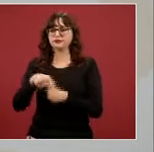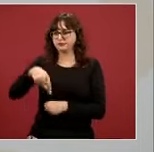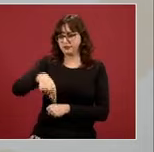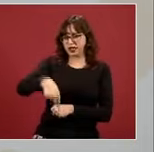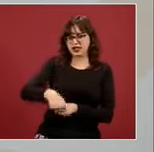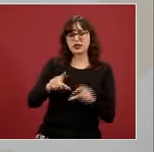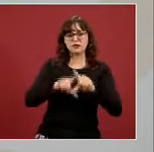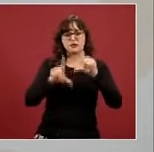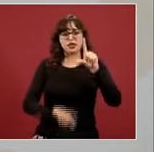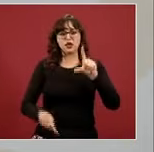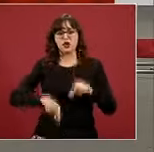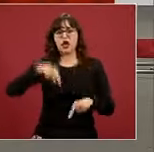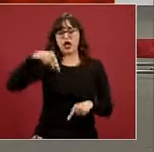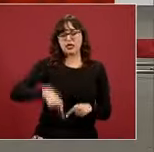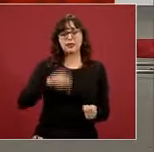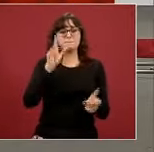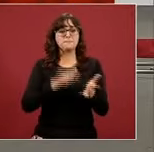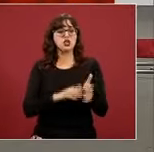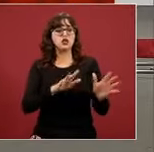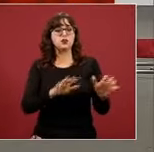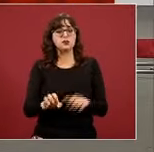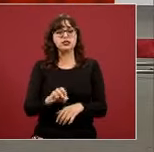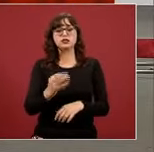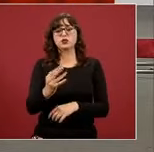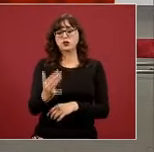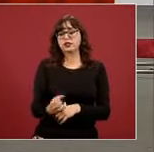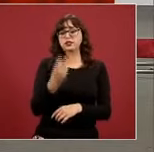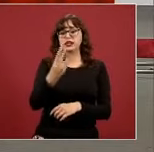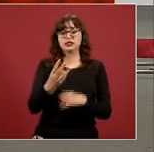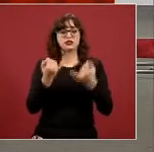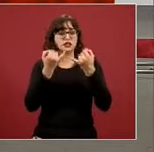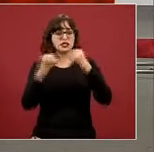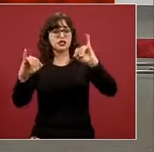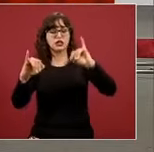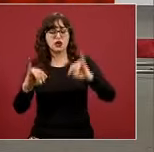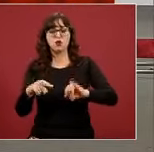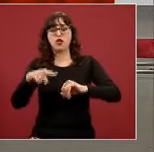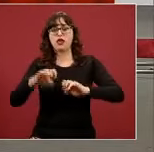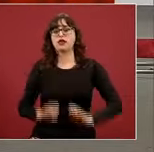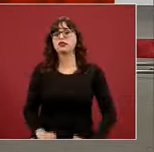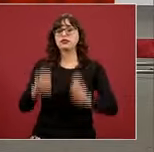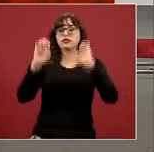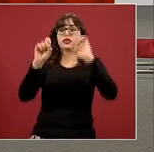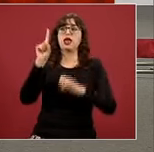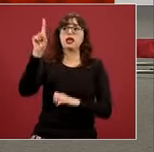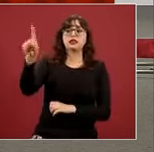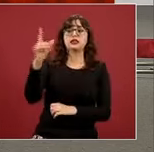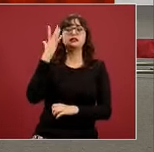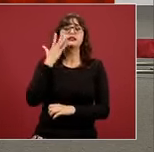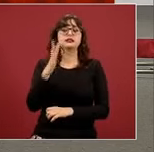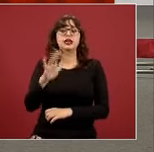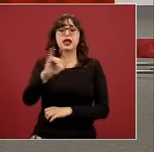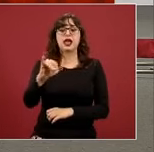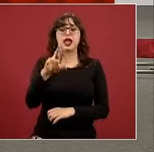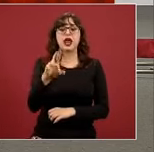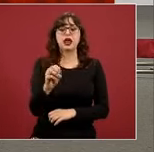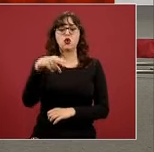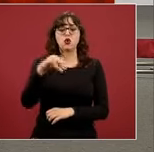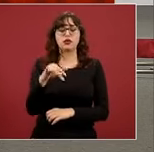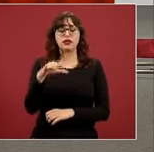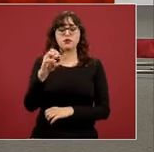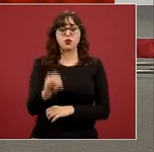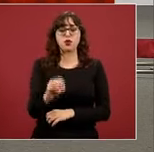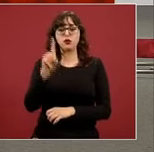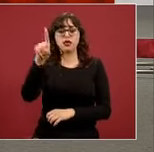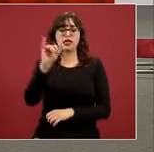1963 inauguraron sus instalaciones aquí en la Ciudad de México, allá por la zona de San Jerónimo, muy cerca de otro lugar emblemático del